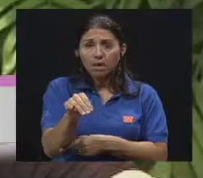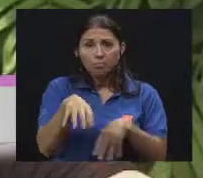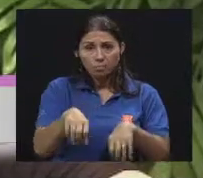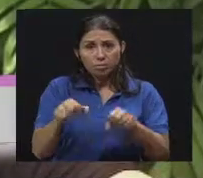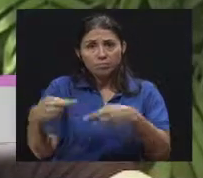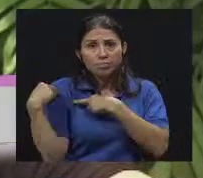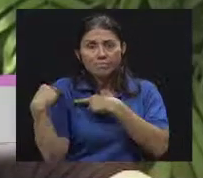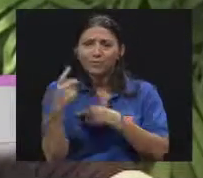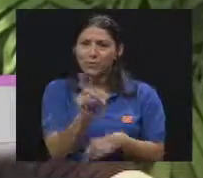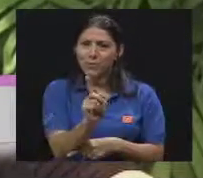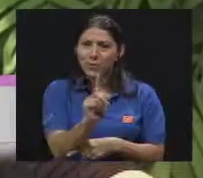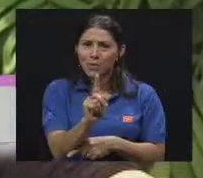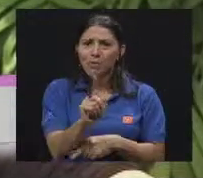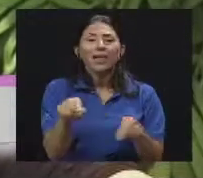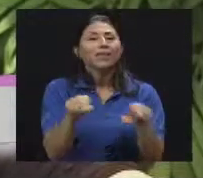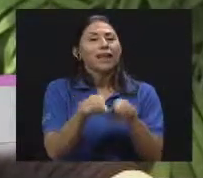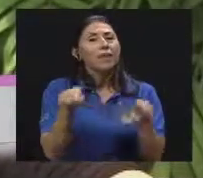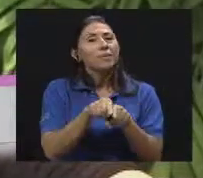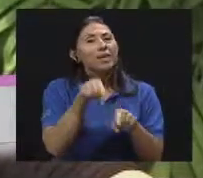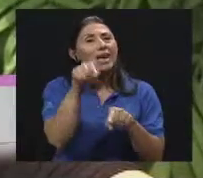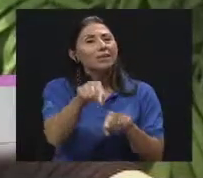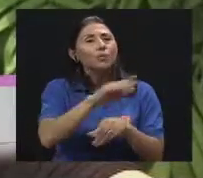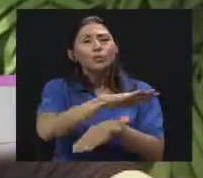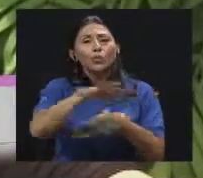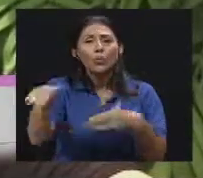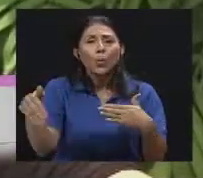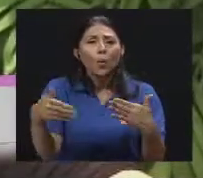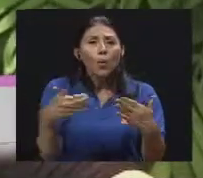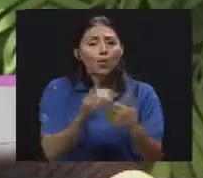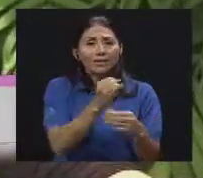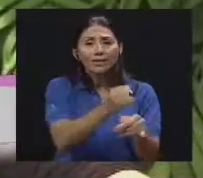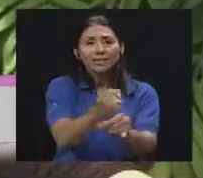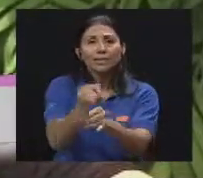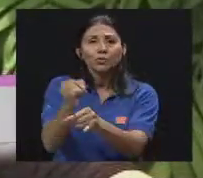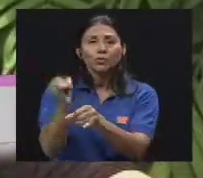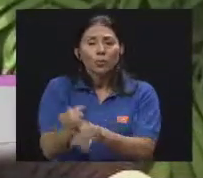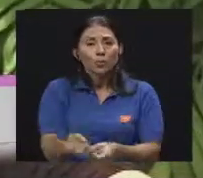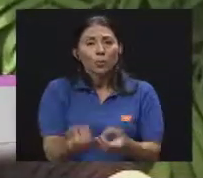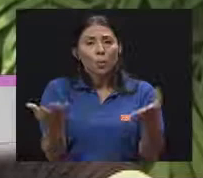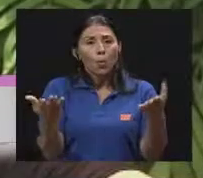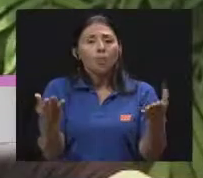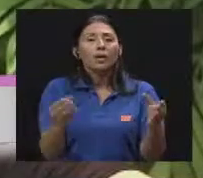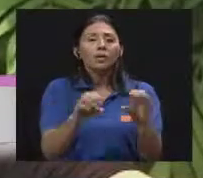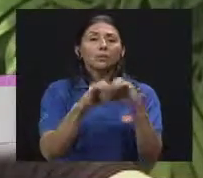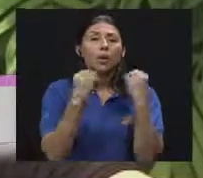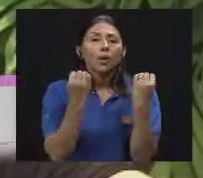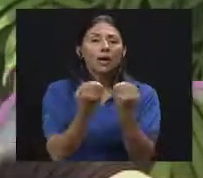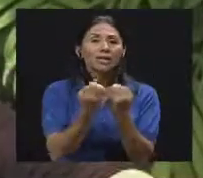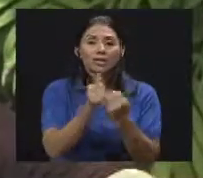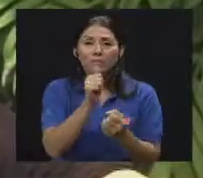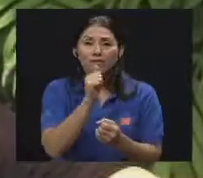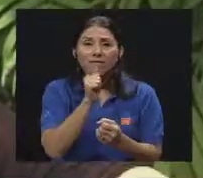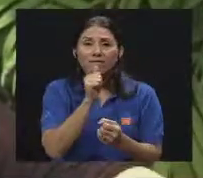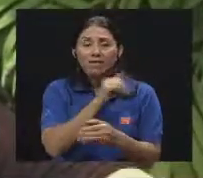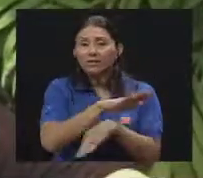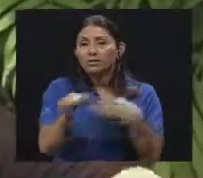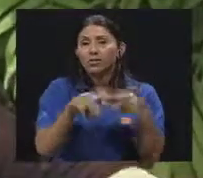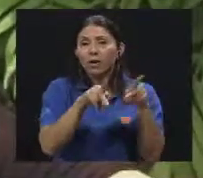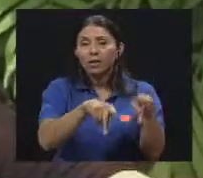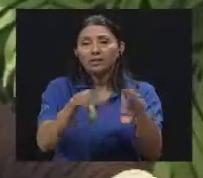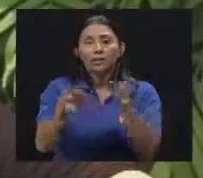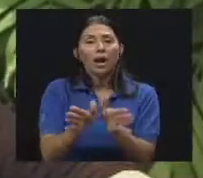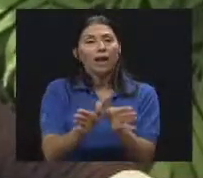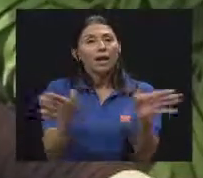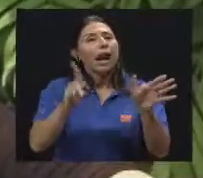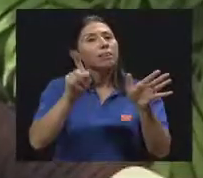de envejecimiento y vejez, sino que es un reto que tenemos que asumir tanto las instituciones del Estado, organizaciones privadas y la sociedad en